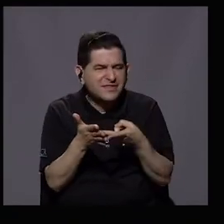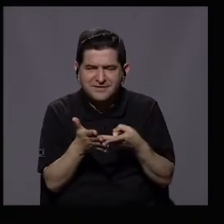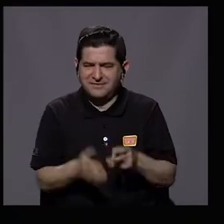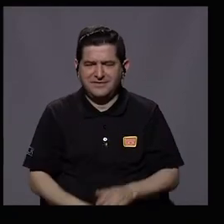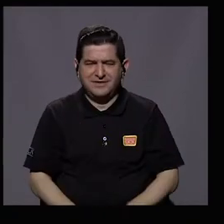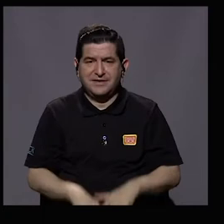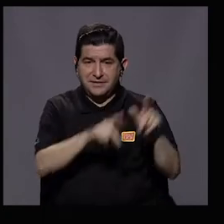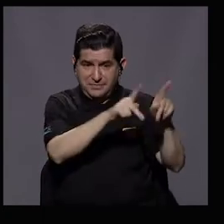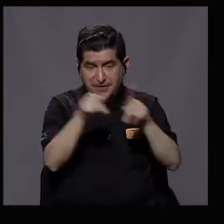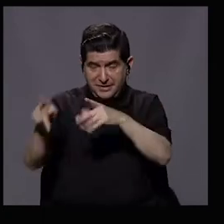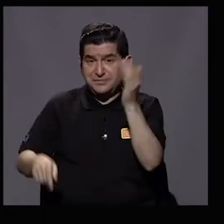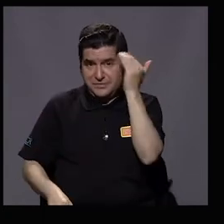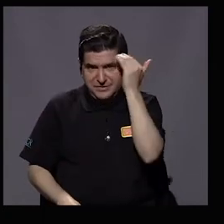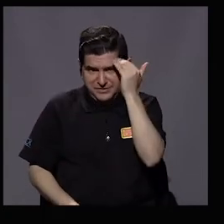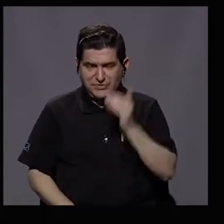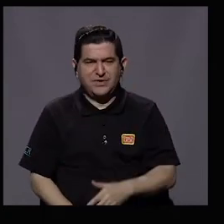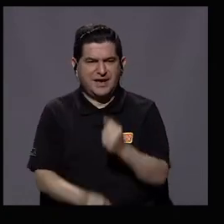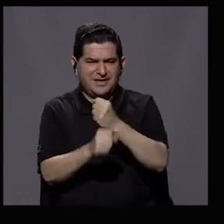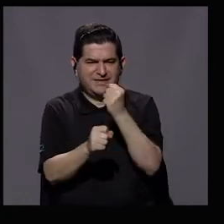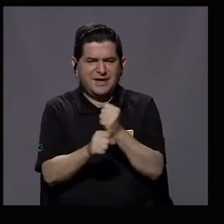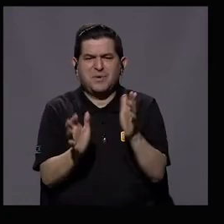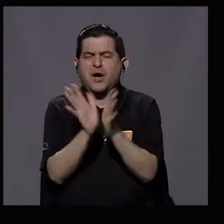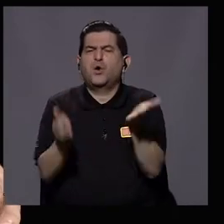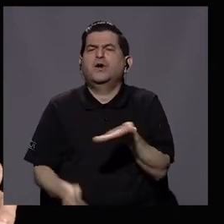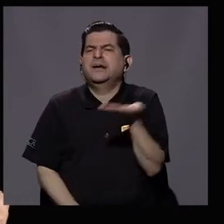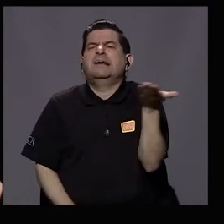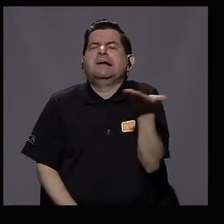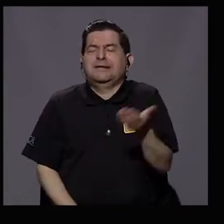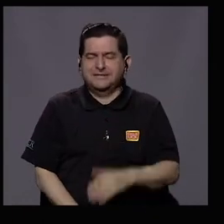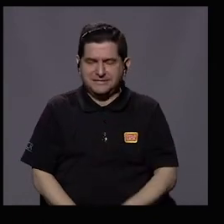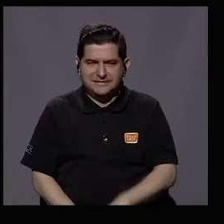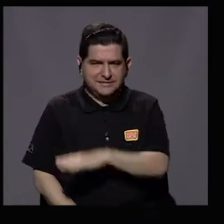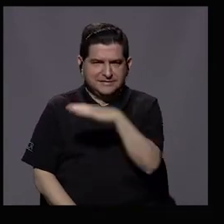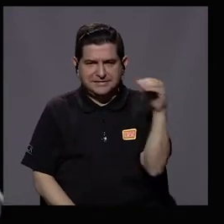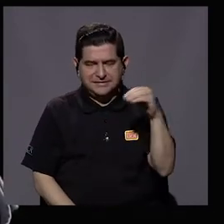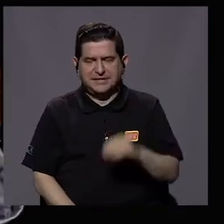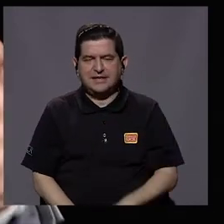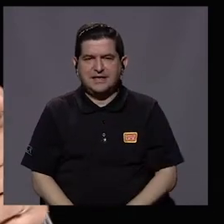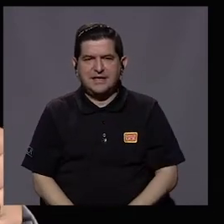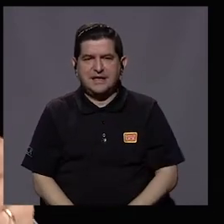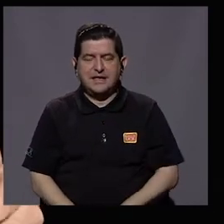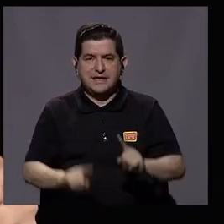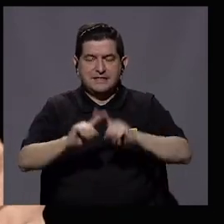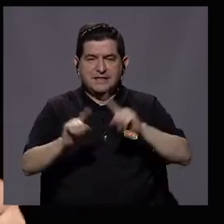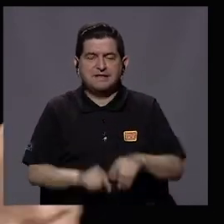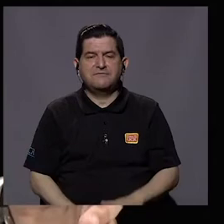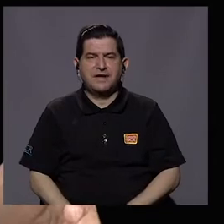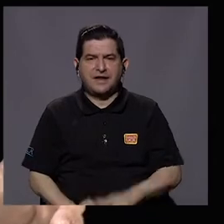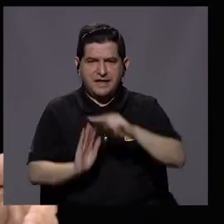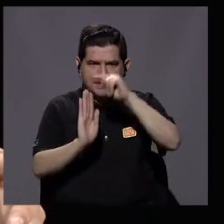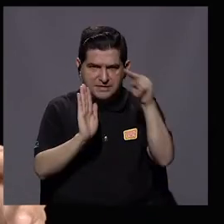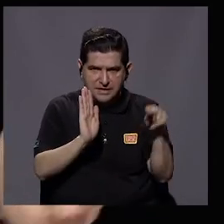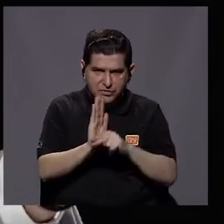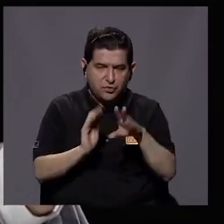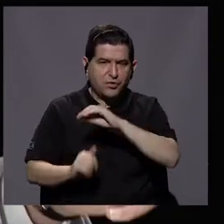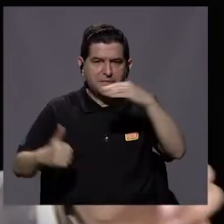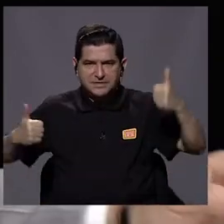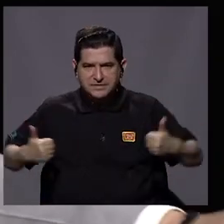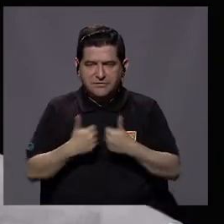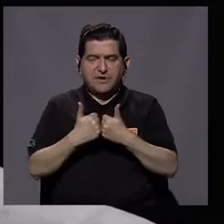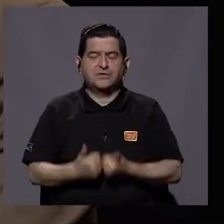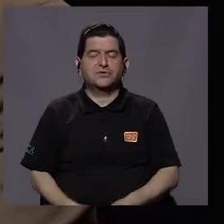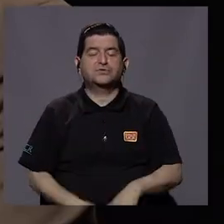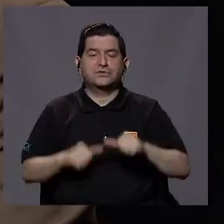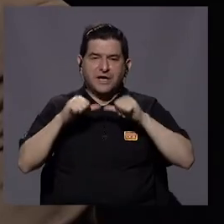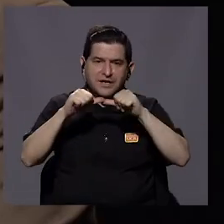audiencia, para la ciudadanía, qué es empleo público y cuáles serían los estándares y desafíos que enfrentamos para lo que queda de